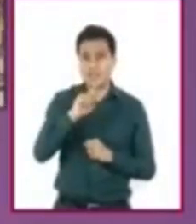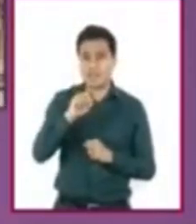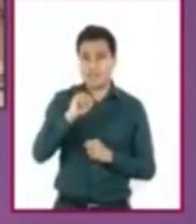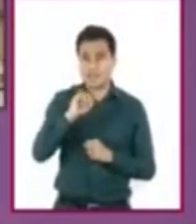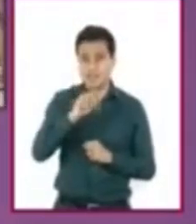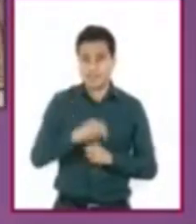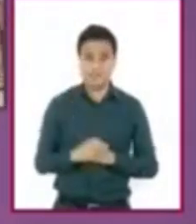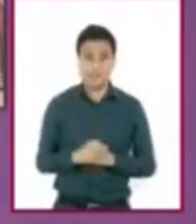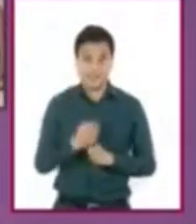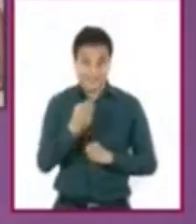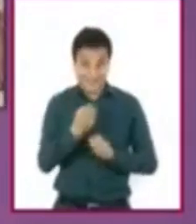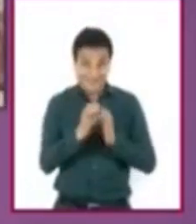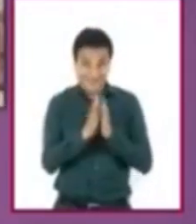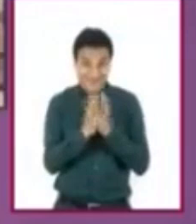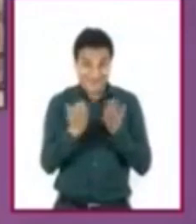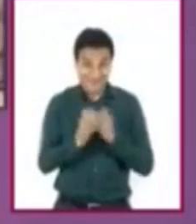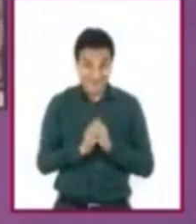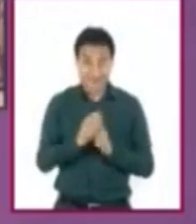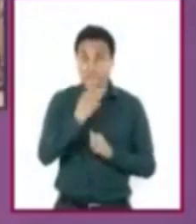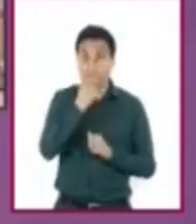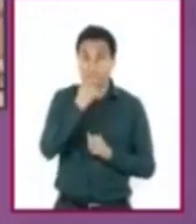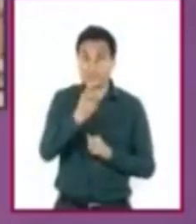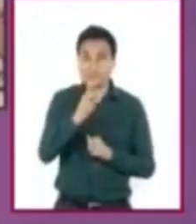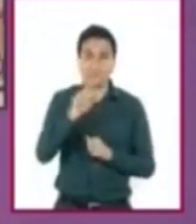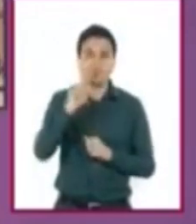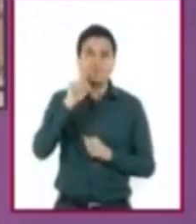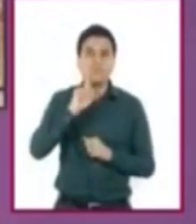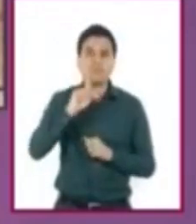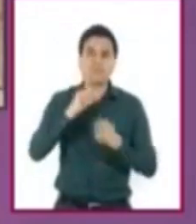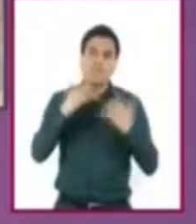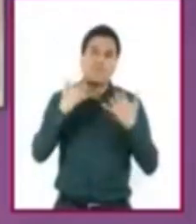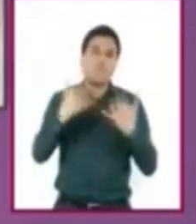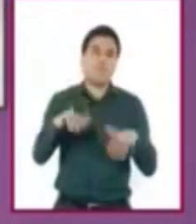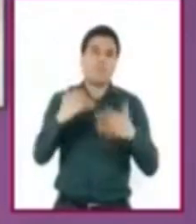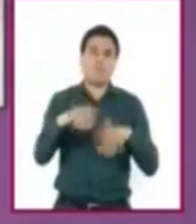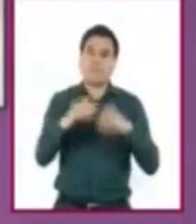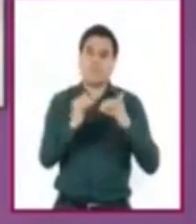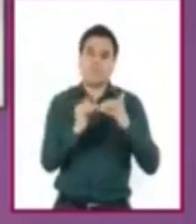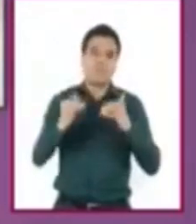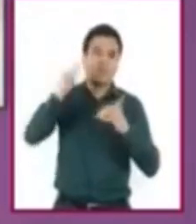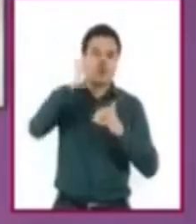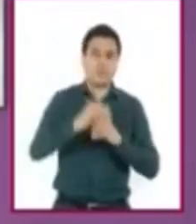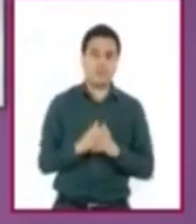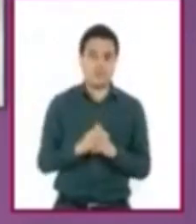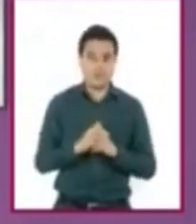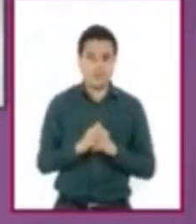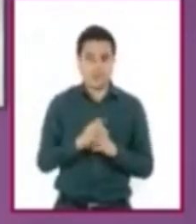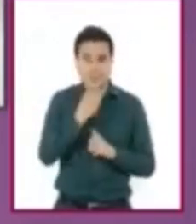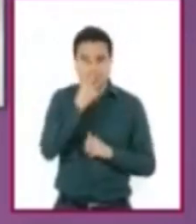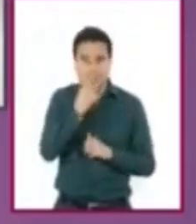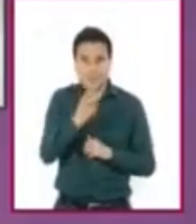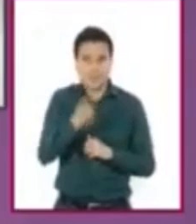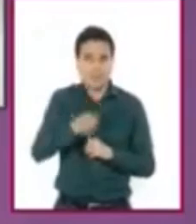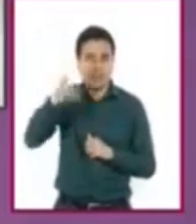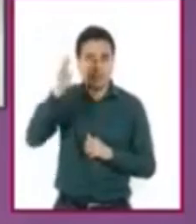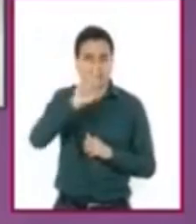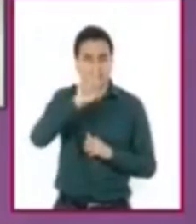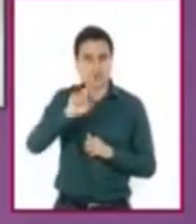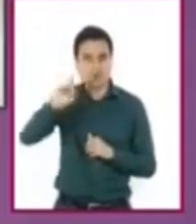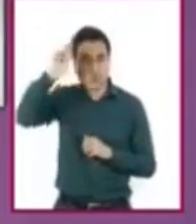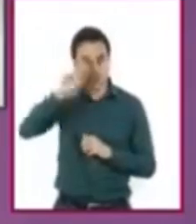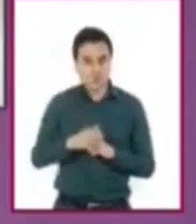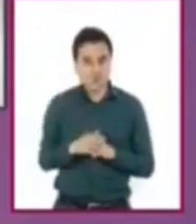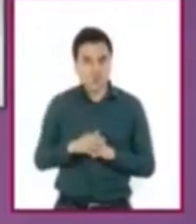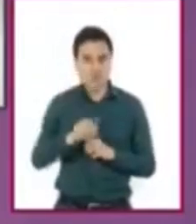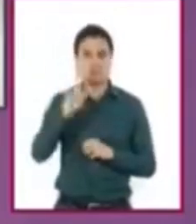En este texto hay un enaltecimiento de la figura de Malitzin. La posiciona al nivel de diosa, como la encargada